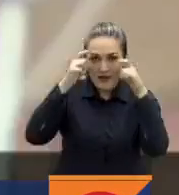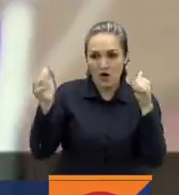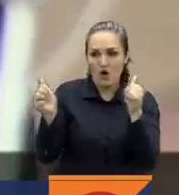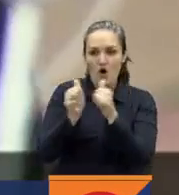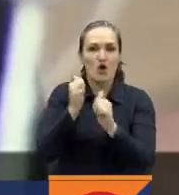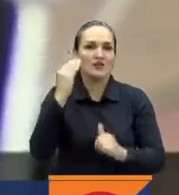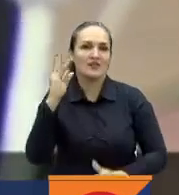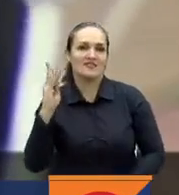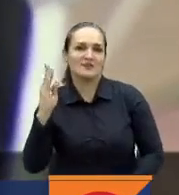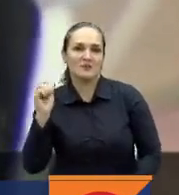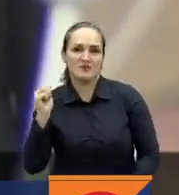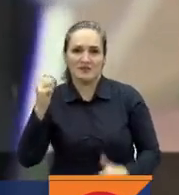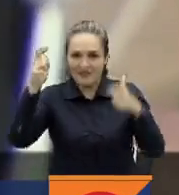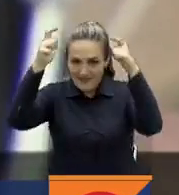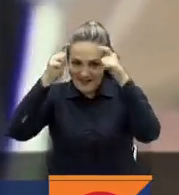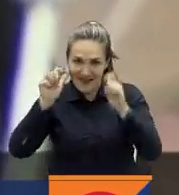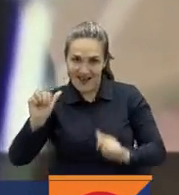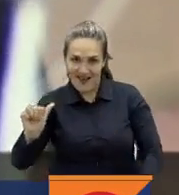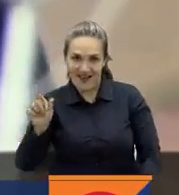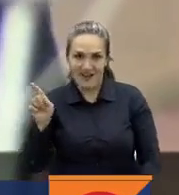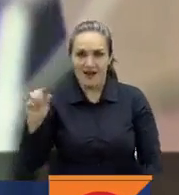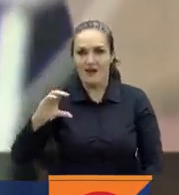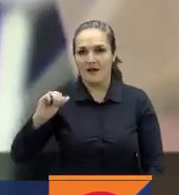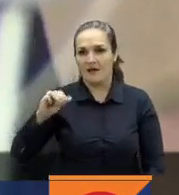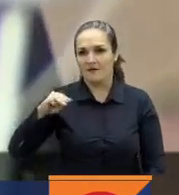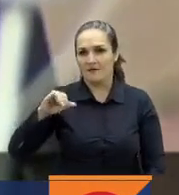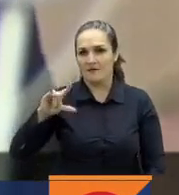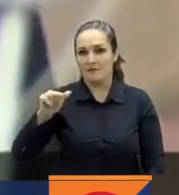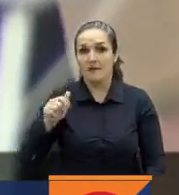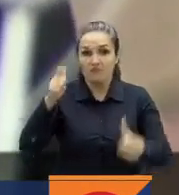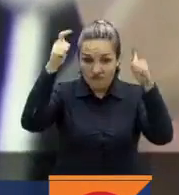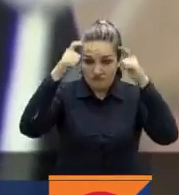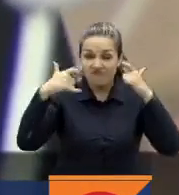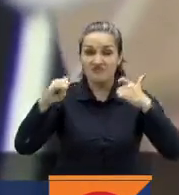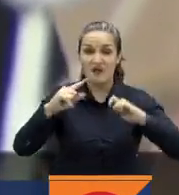consorte Camila. El rey ya dio su primer discurso como jefe de la corona británica.